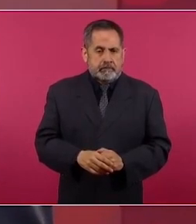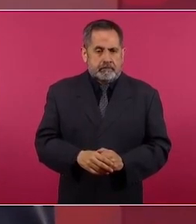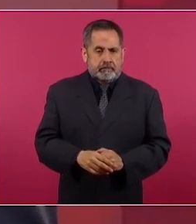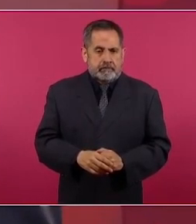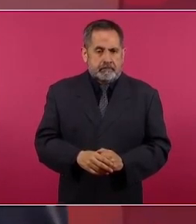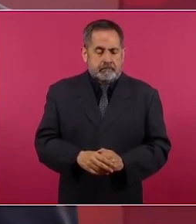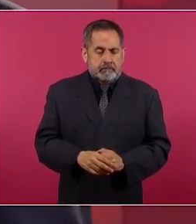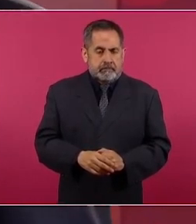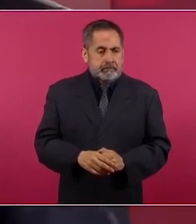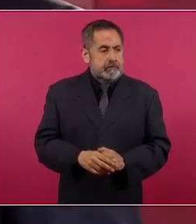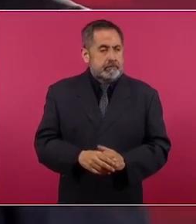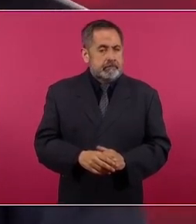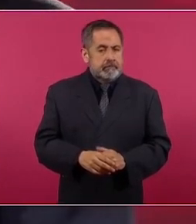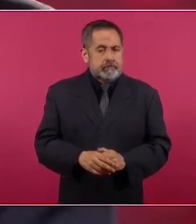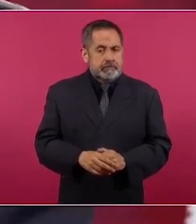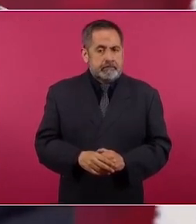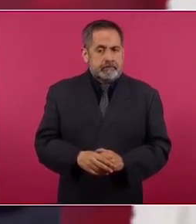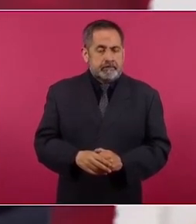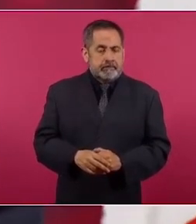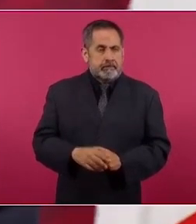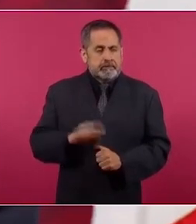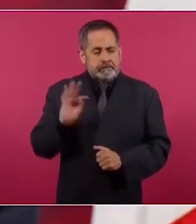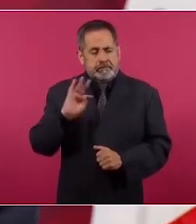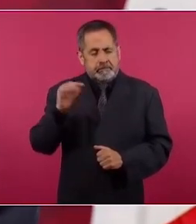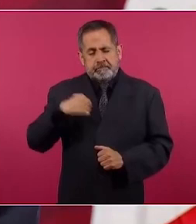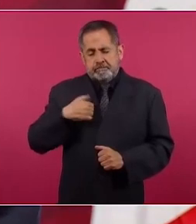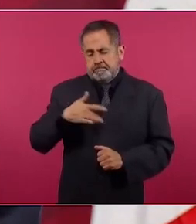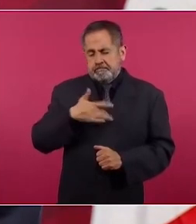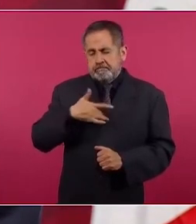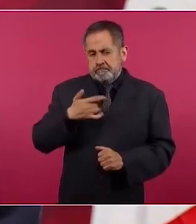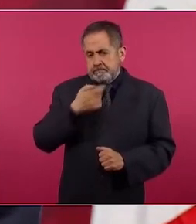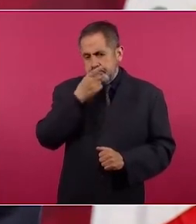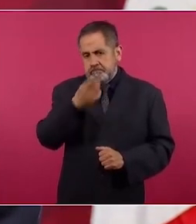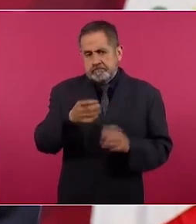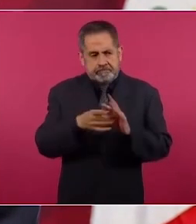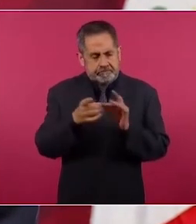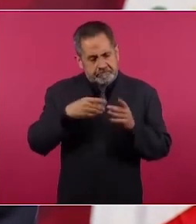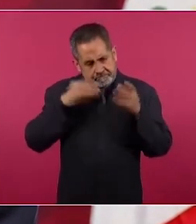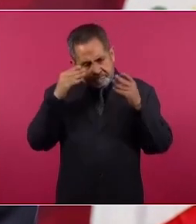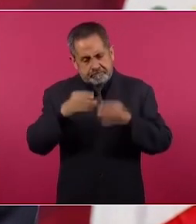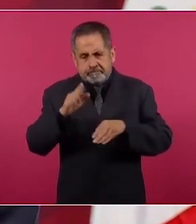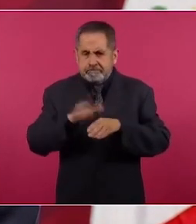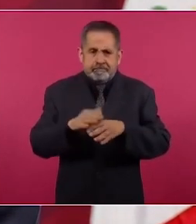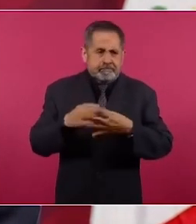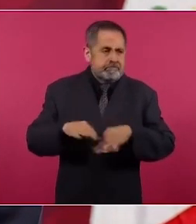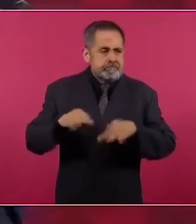Si acaso, y eso yo lo expresé, tenemos que aplicarnos más